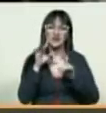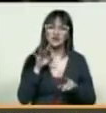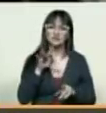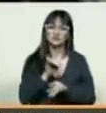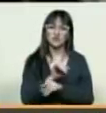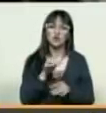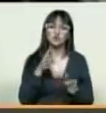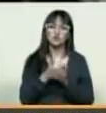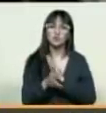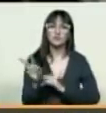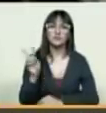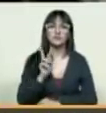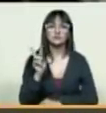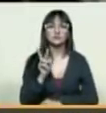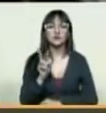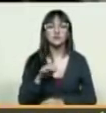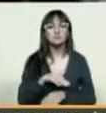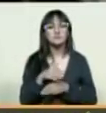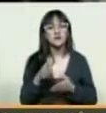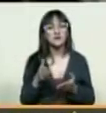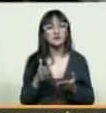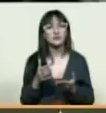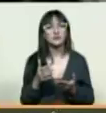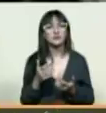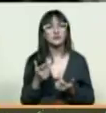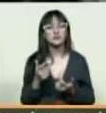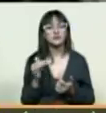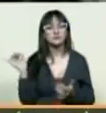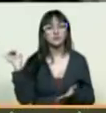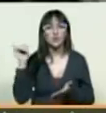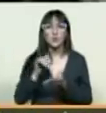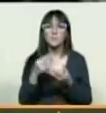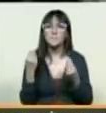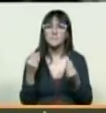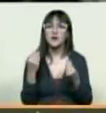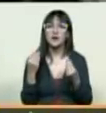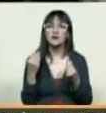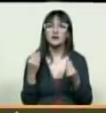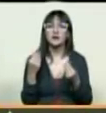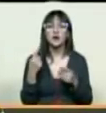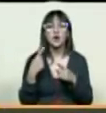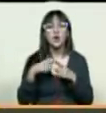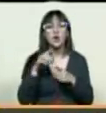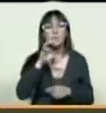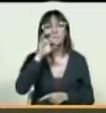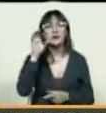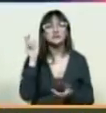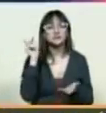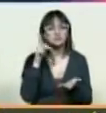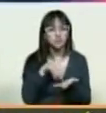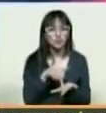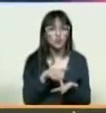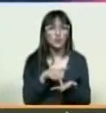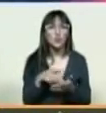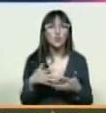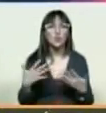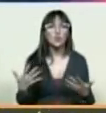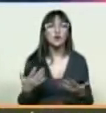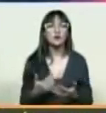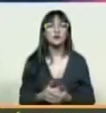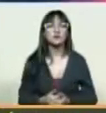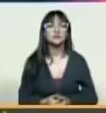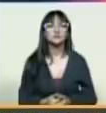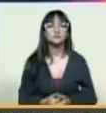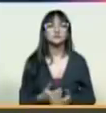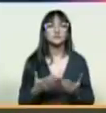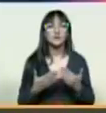Crismar. Ministro, ¿cuál es la extensión de esta gira? ¿Qué cubrirá? ¿Qué países y qué otros territorios a